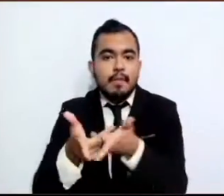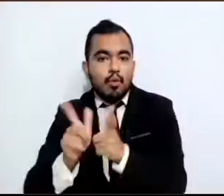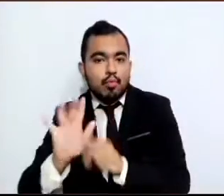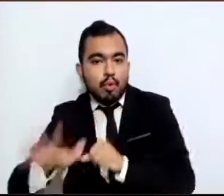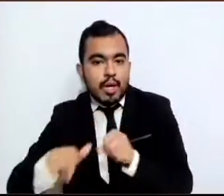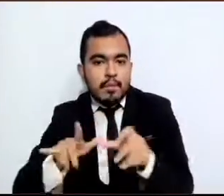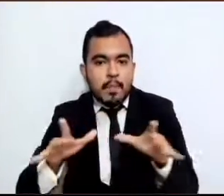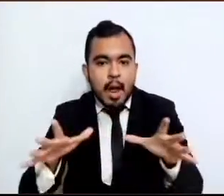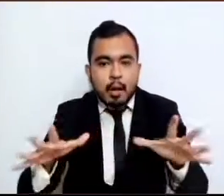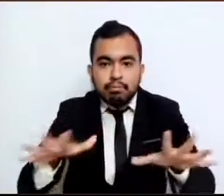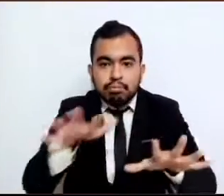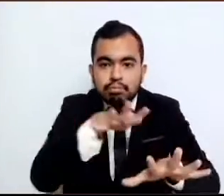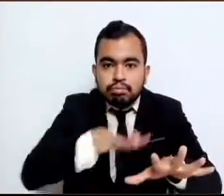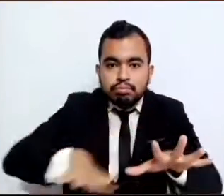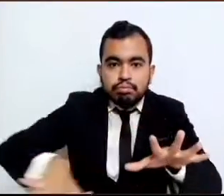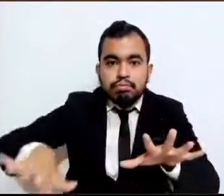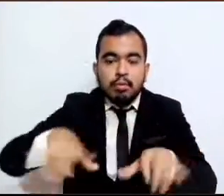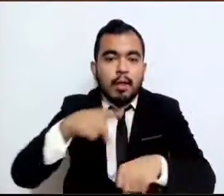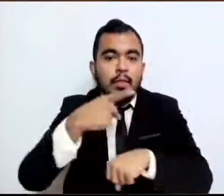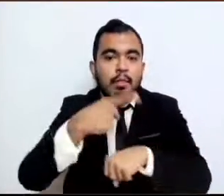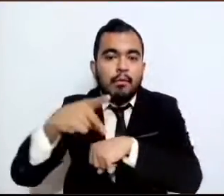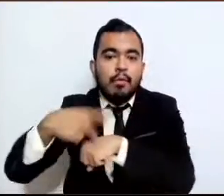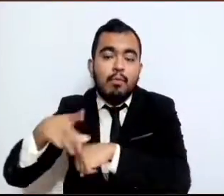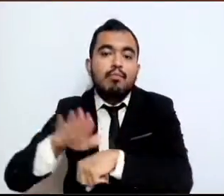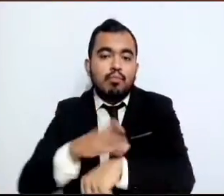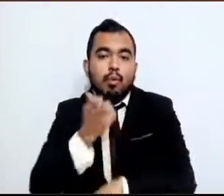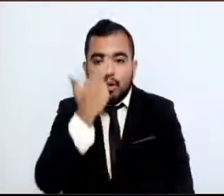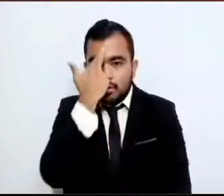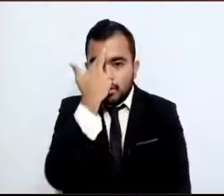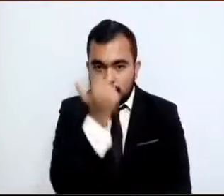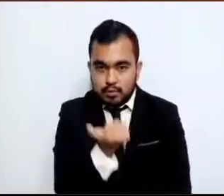Seré breve, compañeras y compañeros.